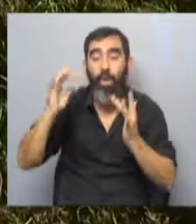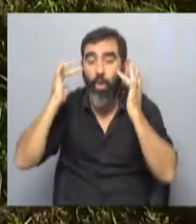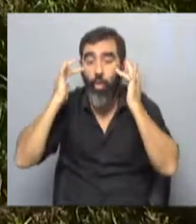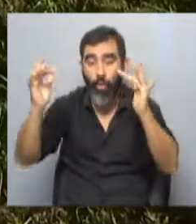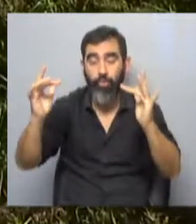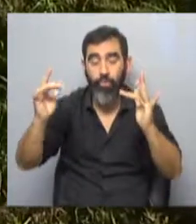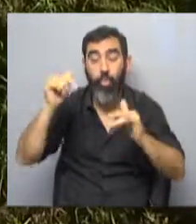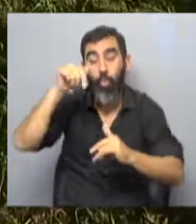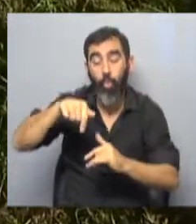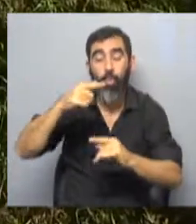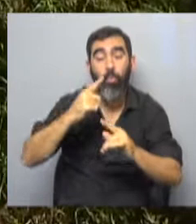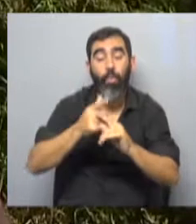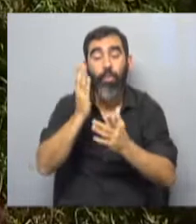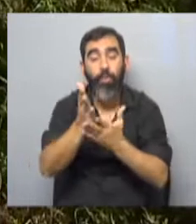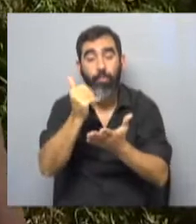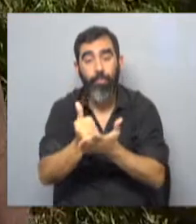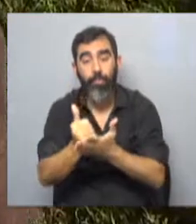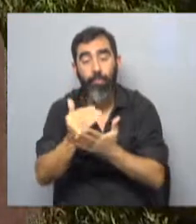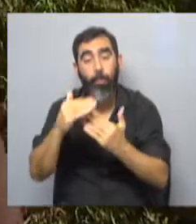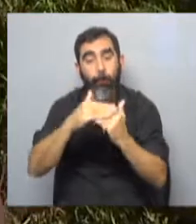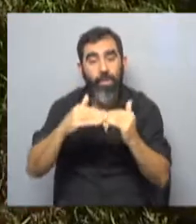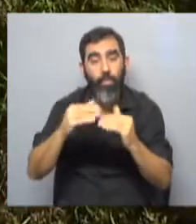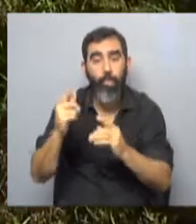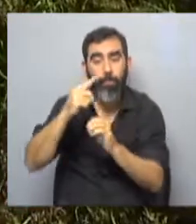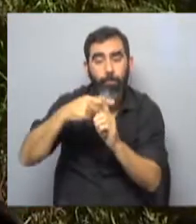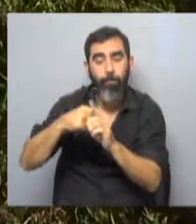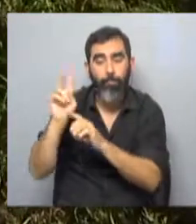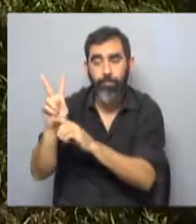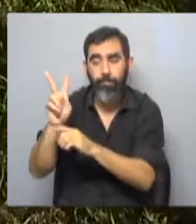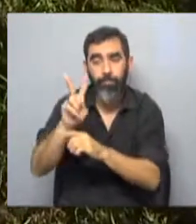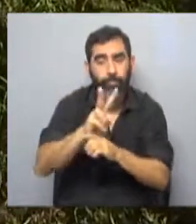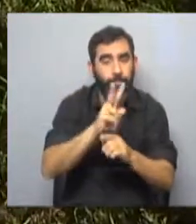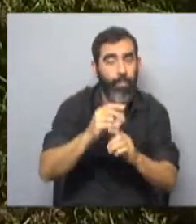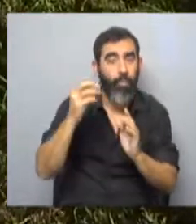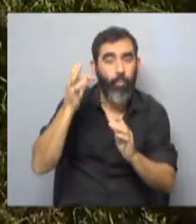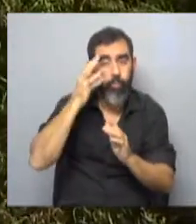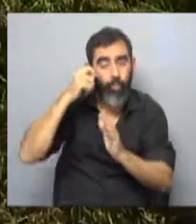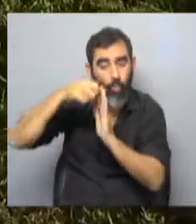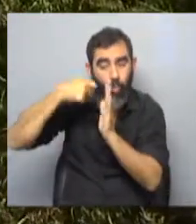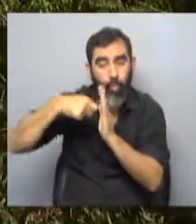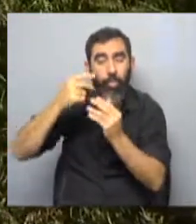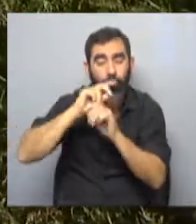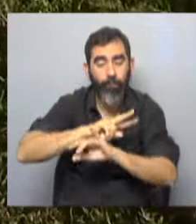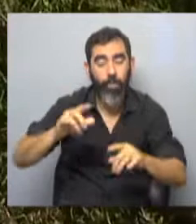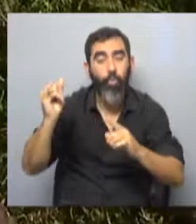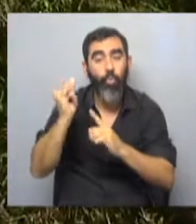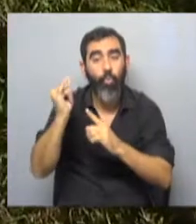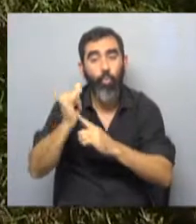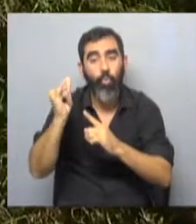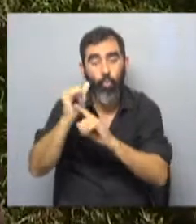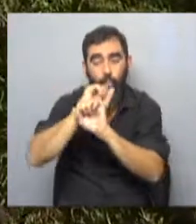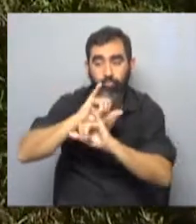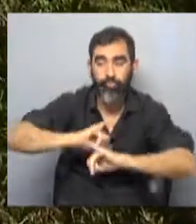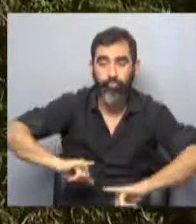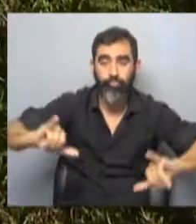por lo menos uno por departamento y vamos estar todo el mes recorriendo el país firmando una serie documental que la van a poder ver en nuestro canal de youtube donde vamos a